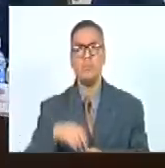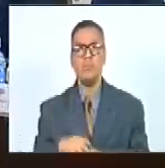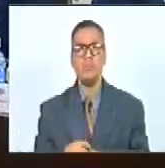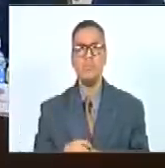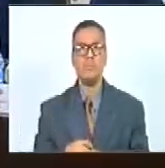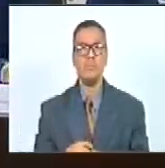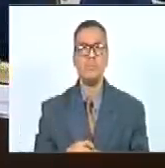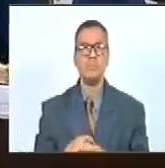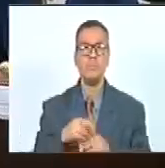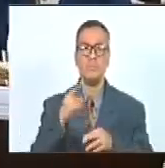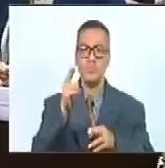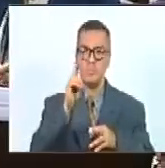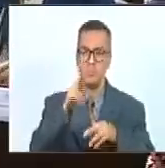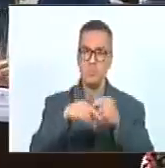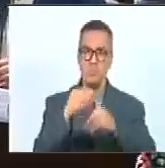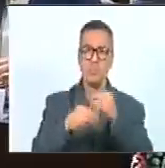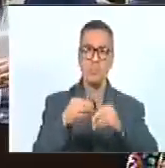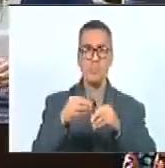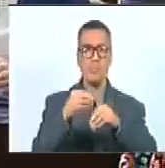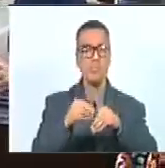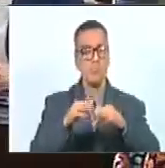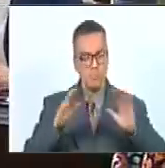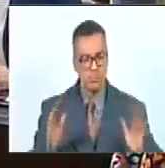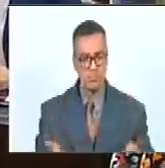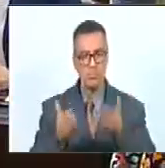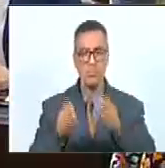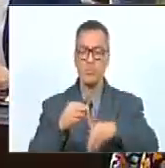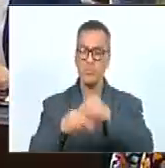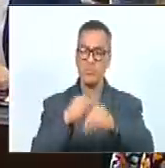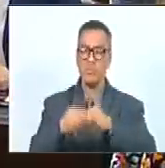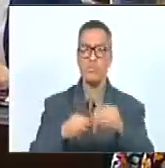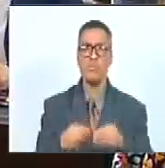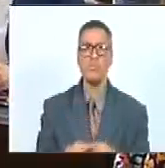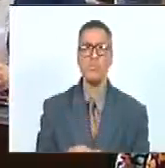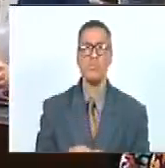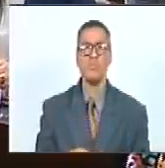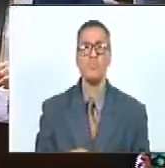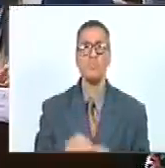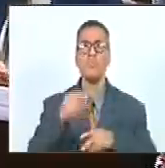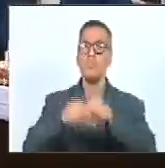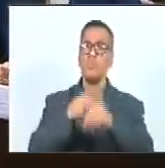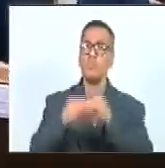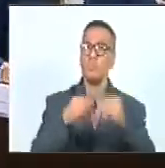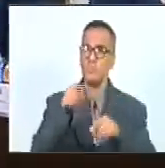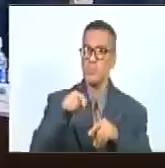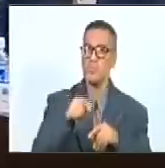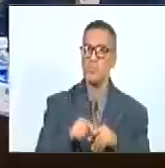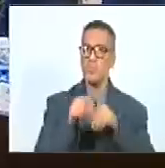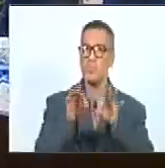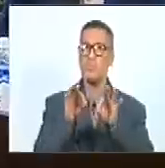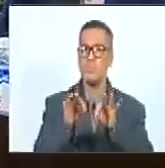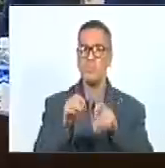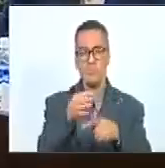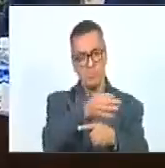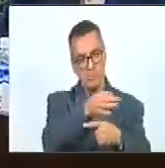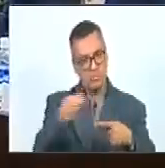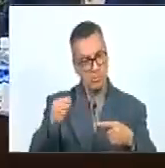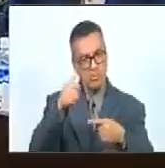se ocupa de llevar adelante el proceso y lo hace de manera